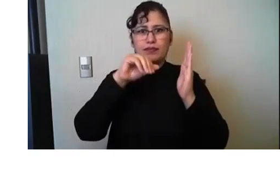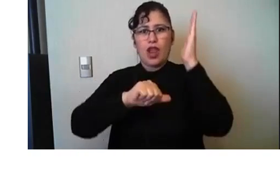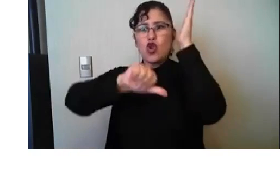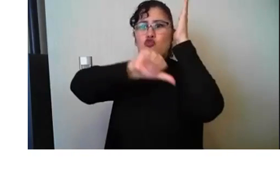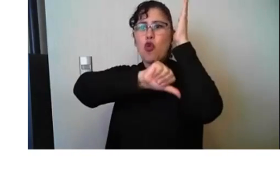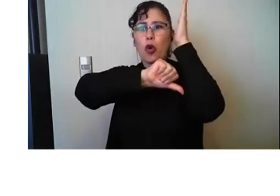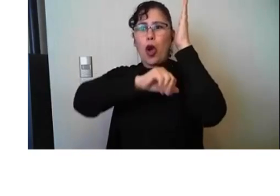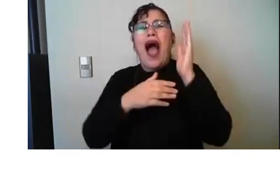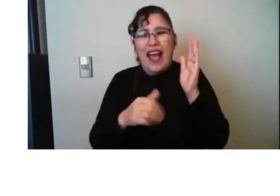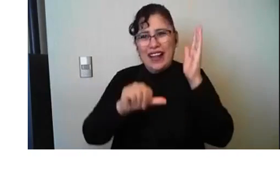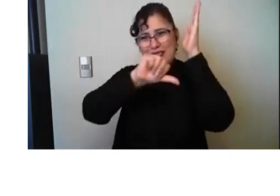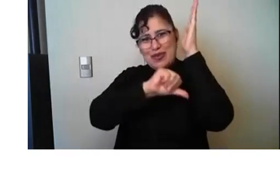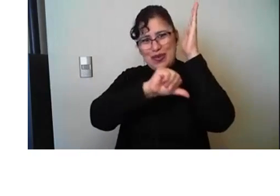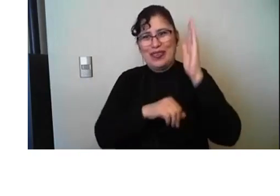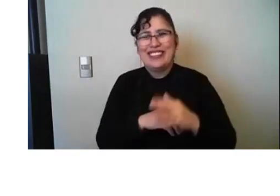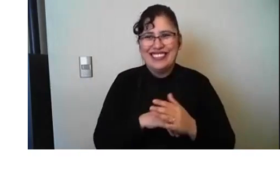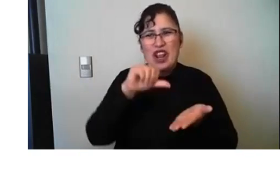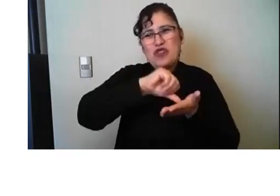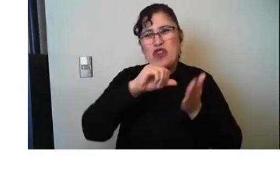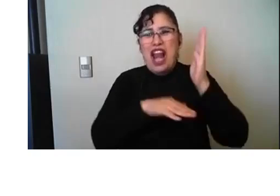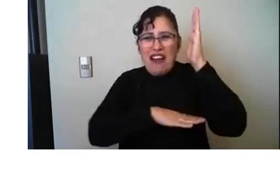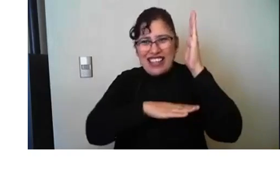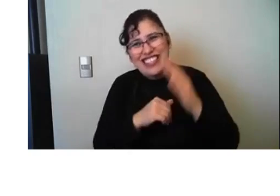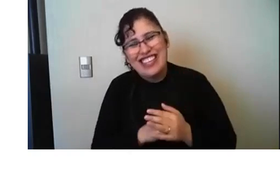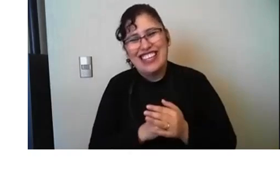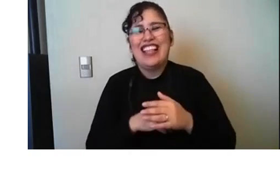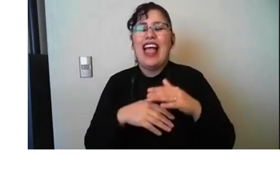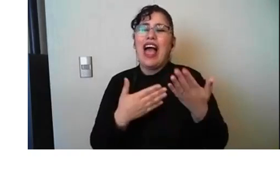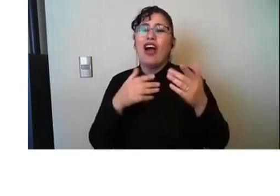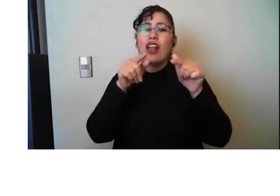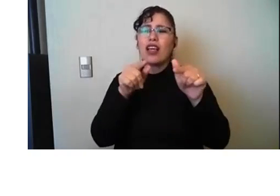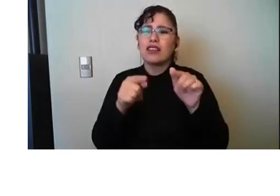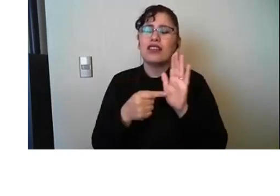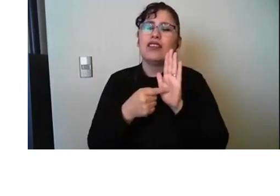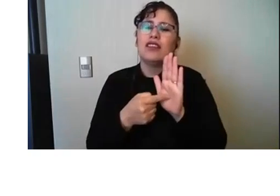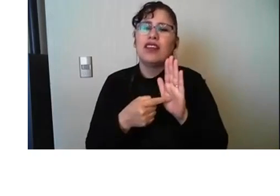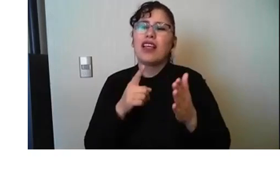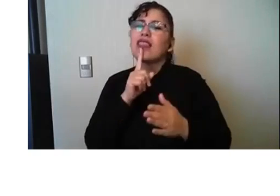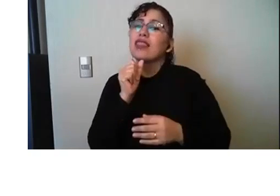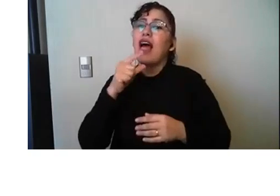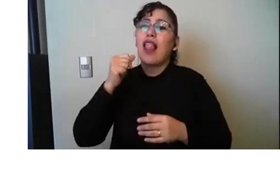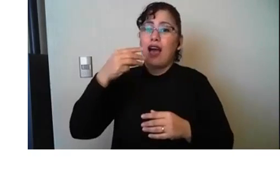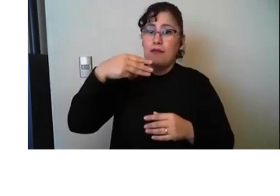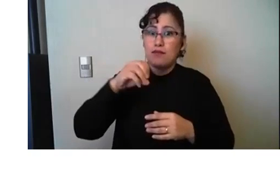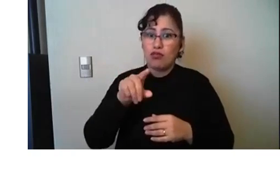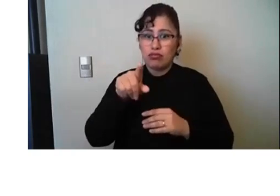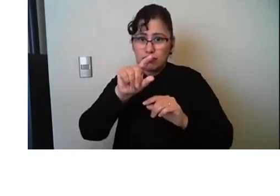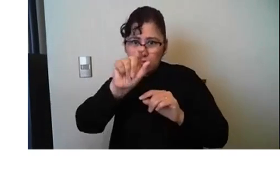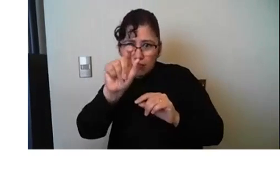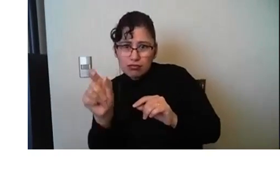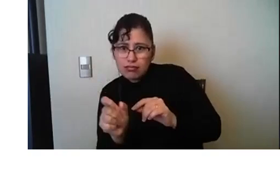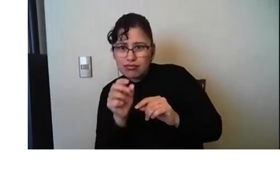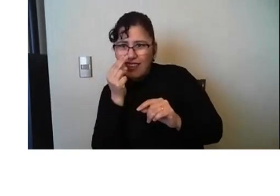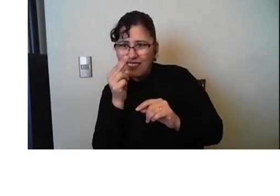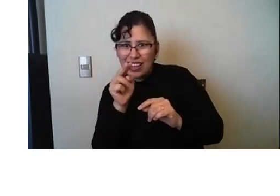en algún autor o literatura antigua, incluyen a lo que es el tálamo, que está marcado acá,